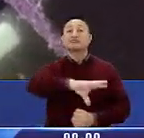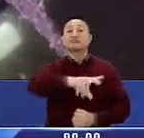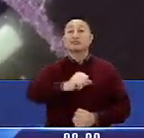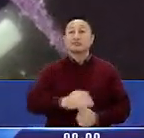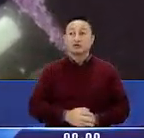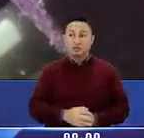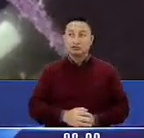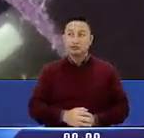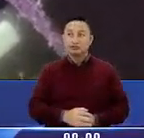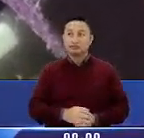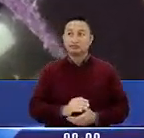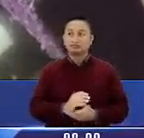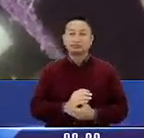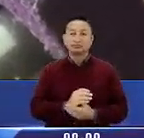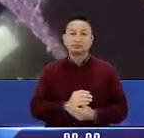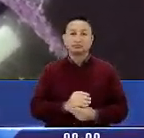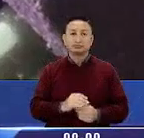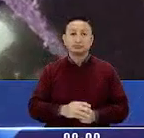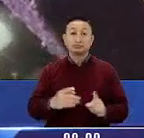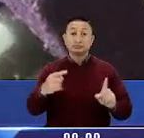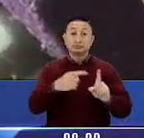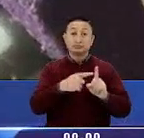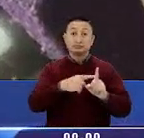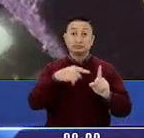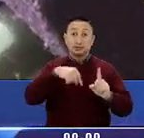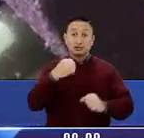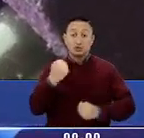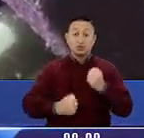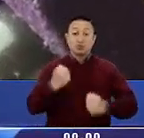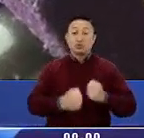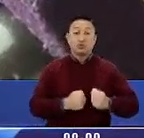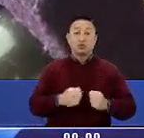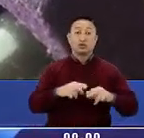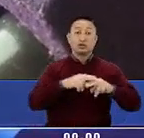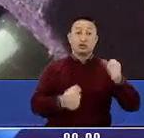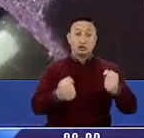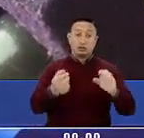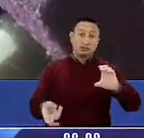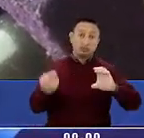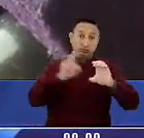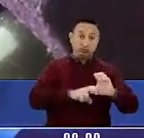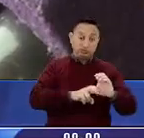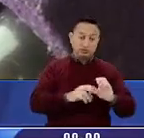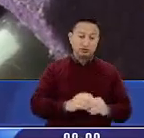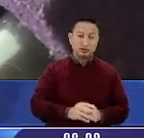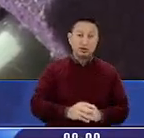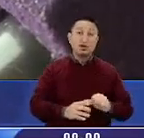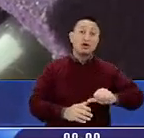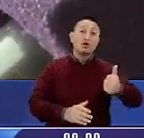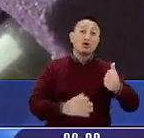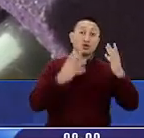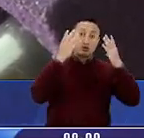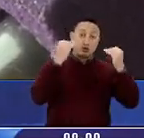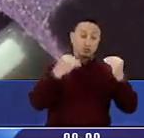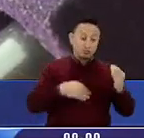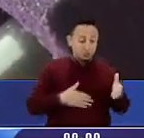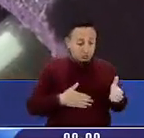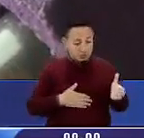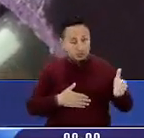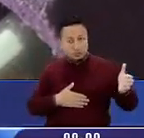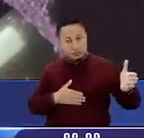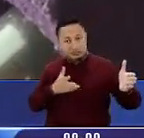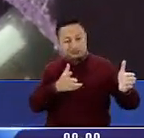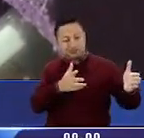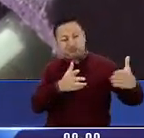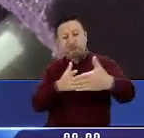ladrón. Y este señor corre y se sube al taxi cuando una furgoneta venía por atrás. Venía por atrás y